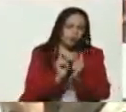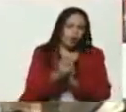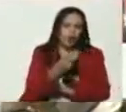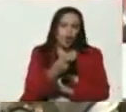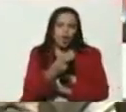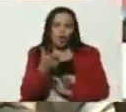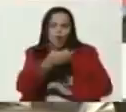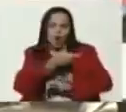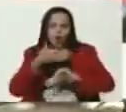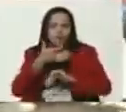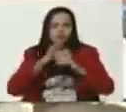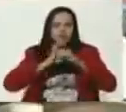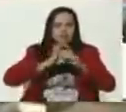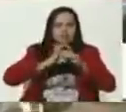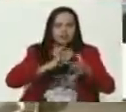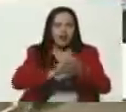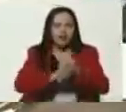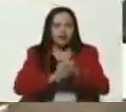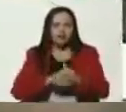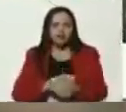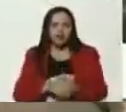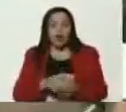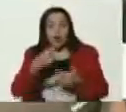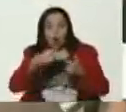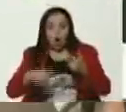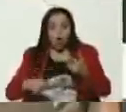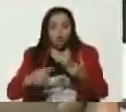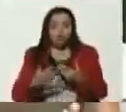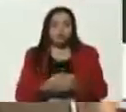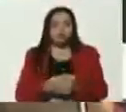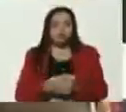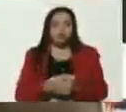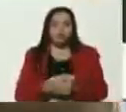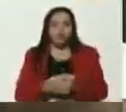amigos en la región, y que ha venido haciendo el imperialismo.